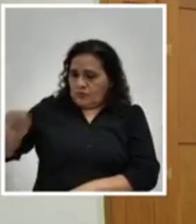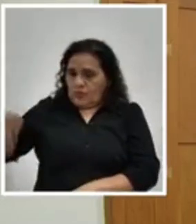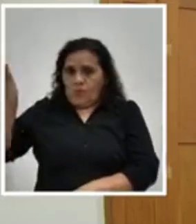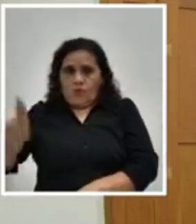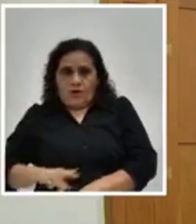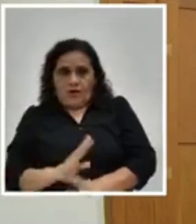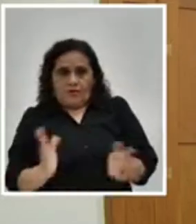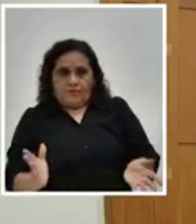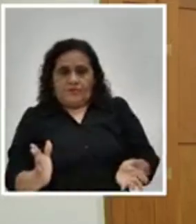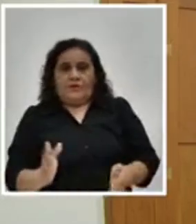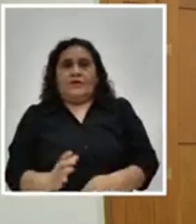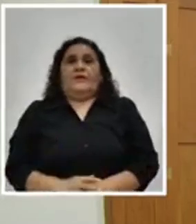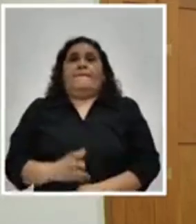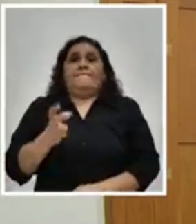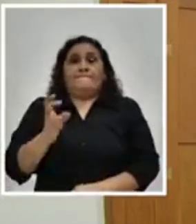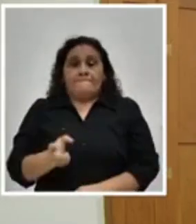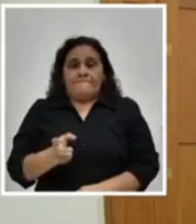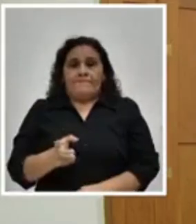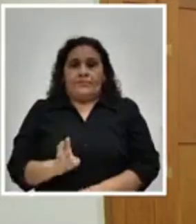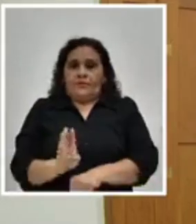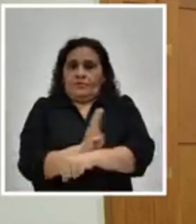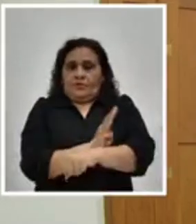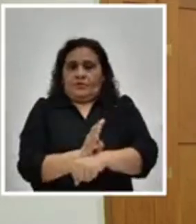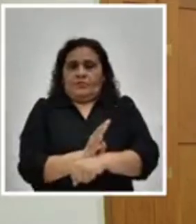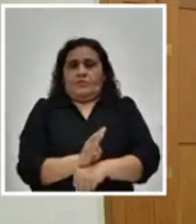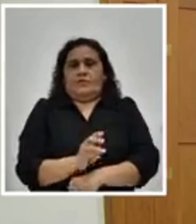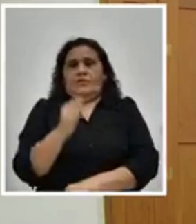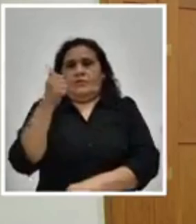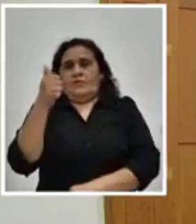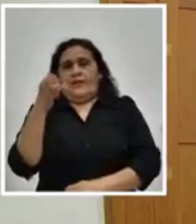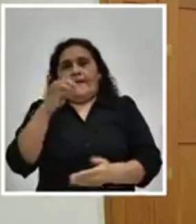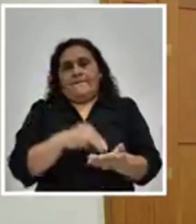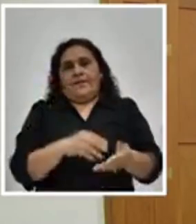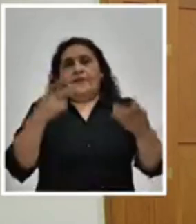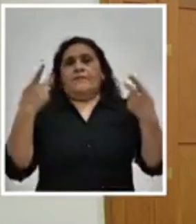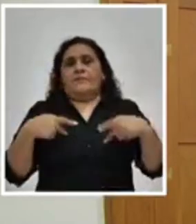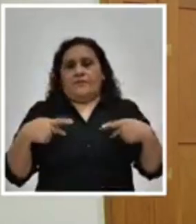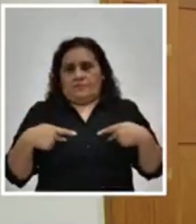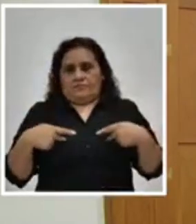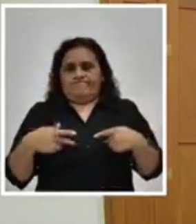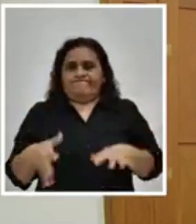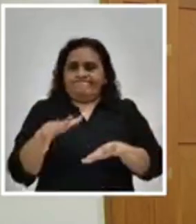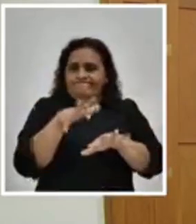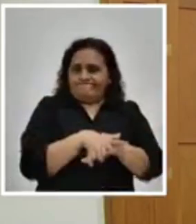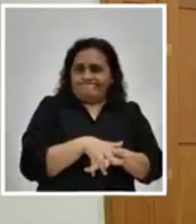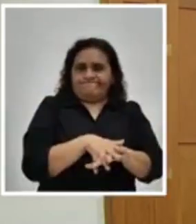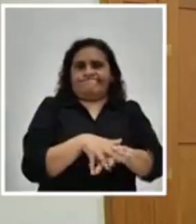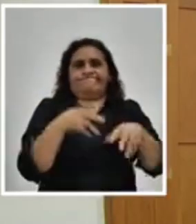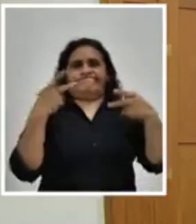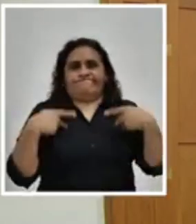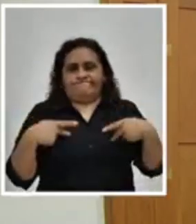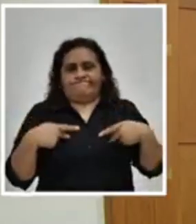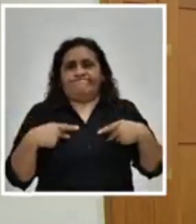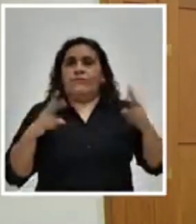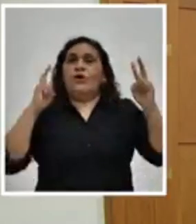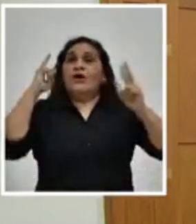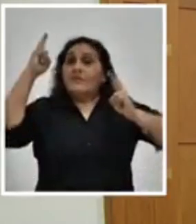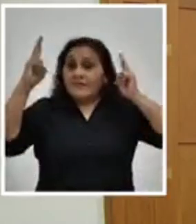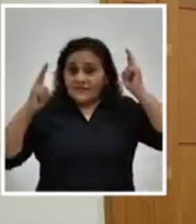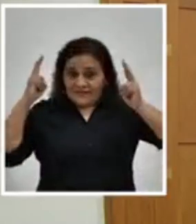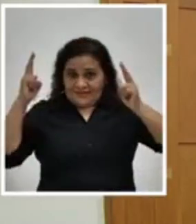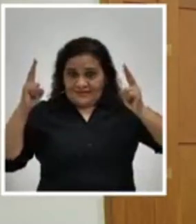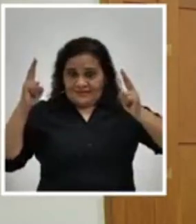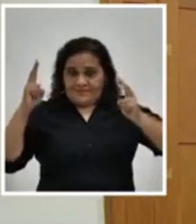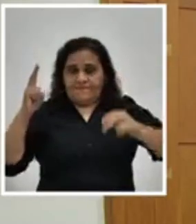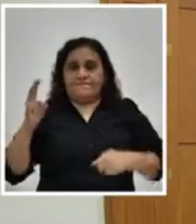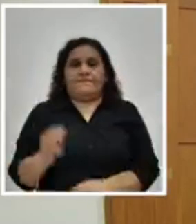Estas acciones han beneficiado a más de 6.000 personas, incluyendo residentes y visitantes. También